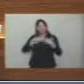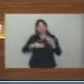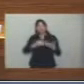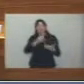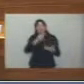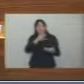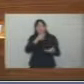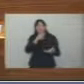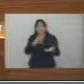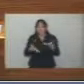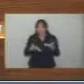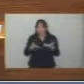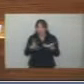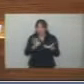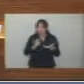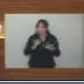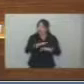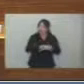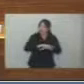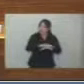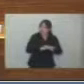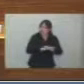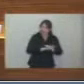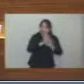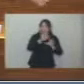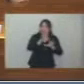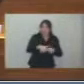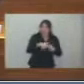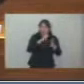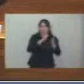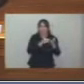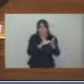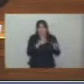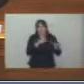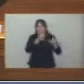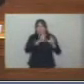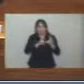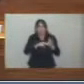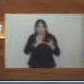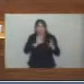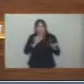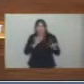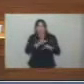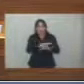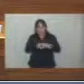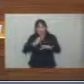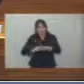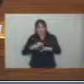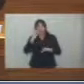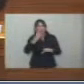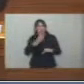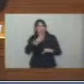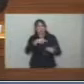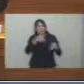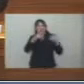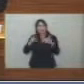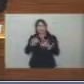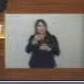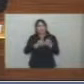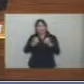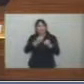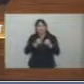gobiernos de Castilla-León, Castilla-La Mancha, de Valencia, de Extremadura o el gobierno del señor Rajoy tiene peores asesores económicos que el PP de